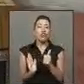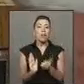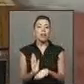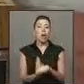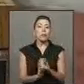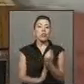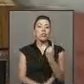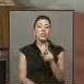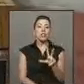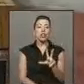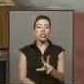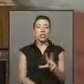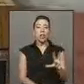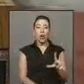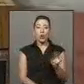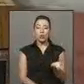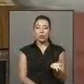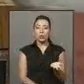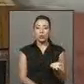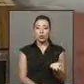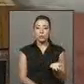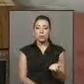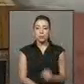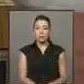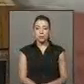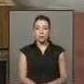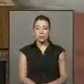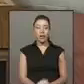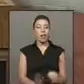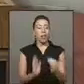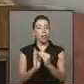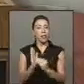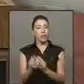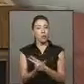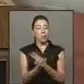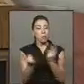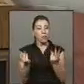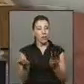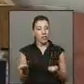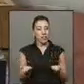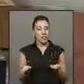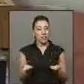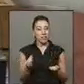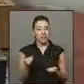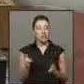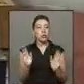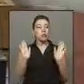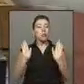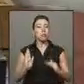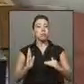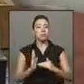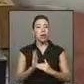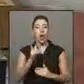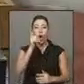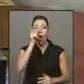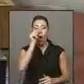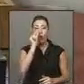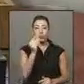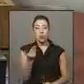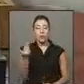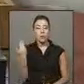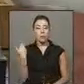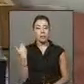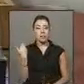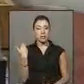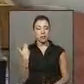creció en 188. Y de acuerdo a los datos públicos de su servicio, estos se detienen en octubre último.